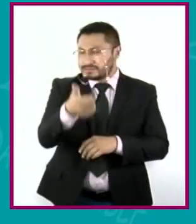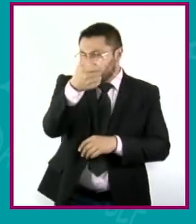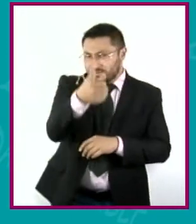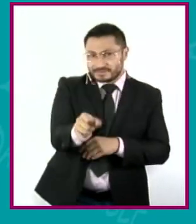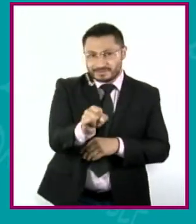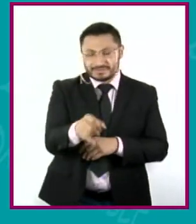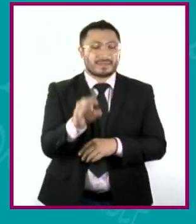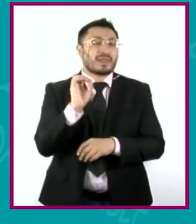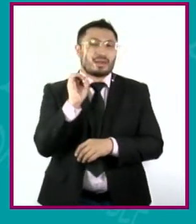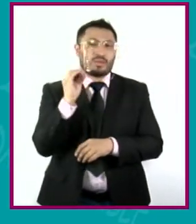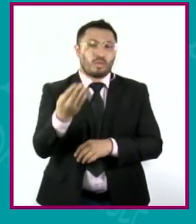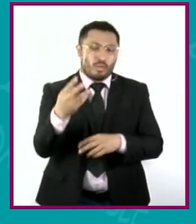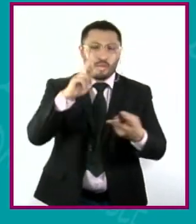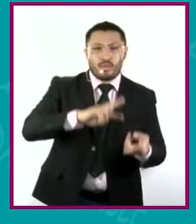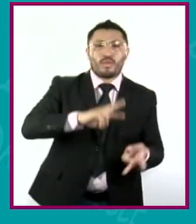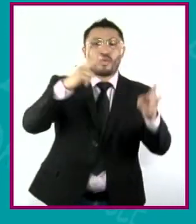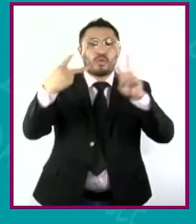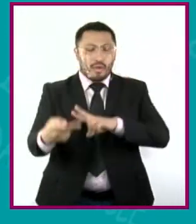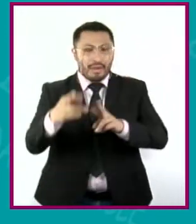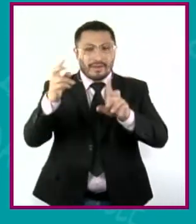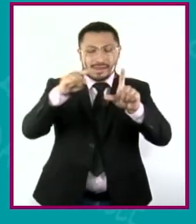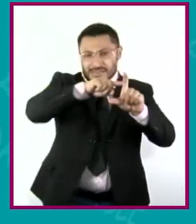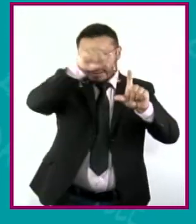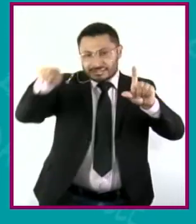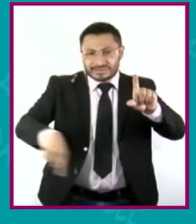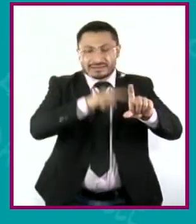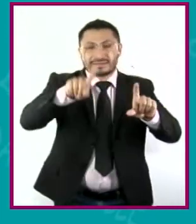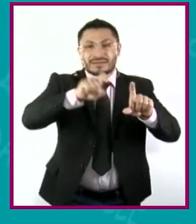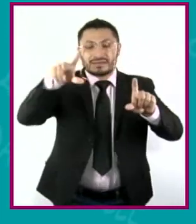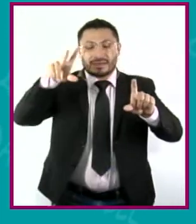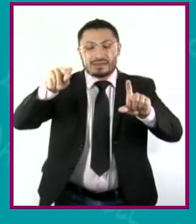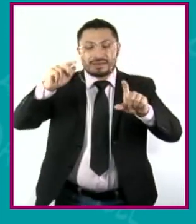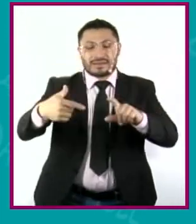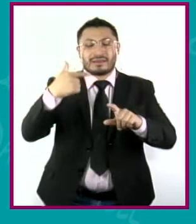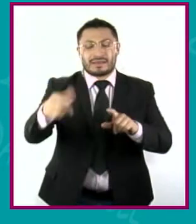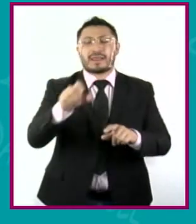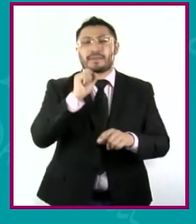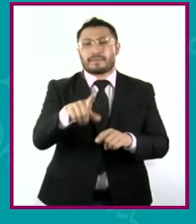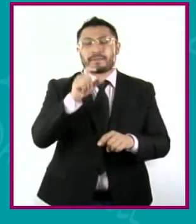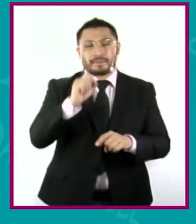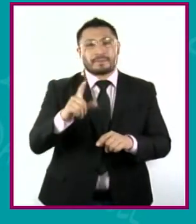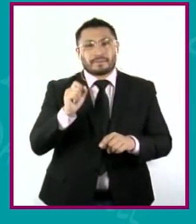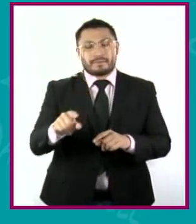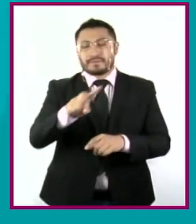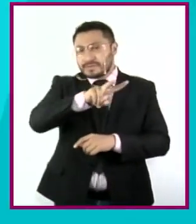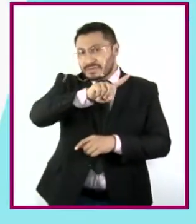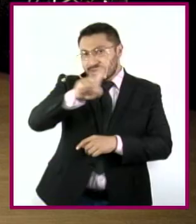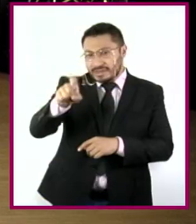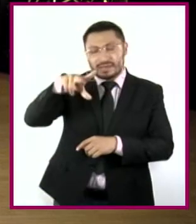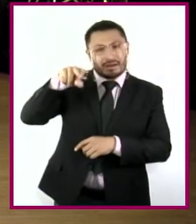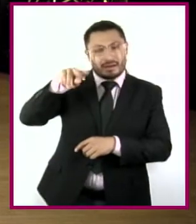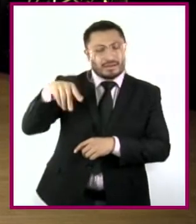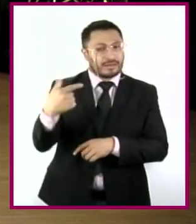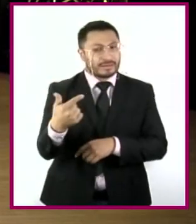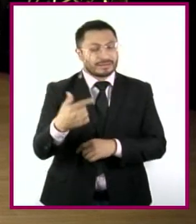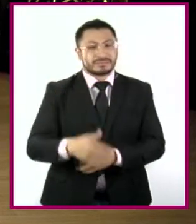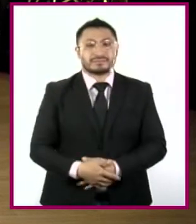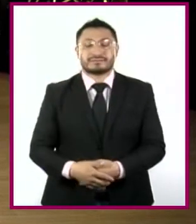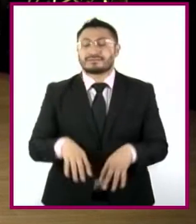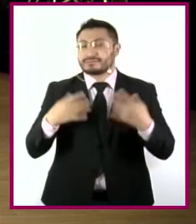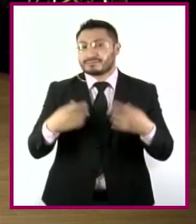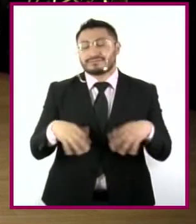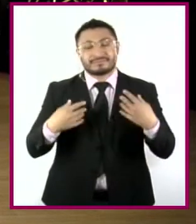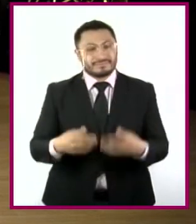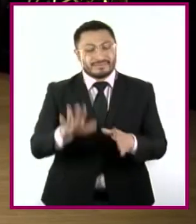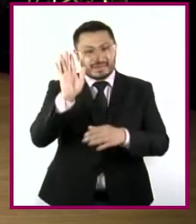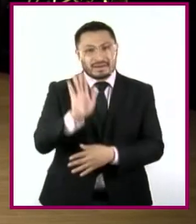Asimismo, es obvio que el inverso de una rotación de 180 grados, pues es la misma rotación de 180 grados. Fíjate, Mara, que lo que